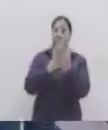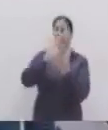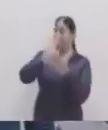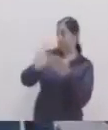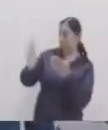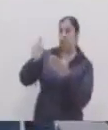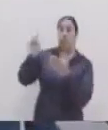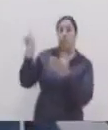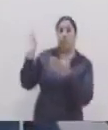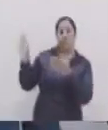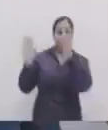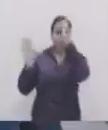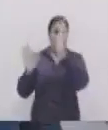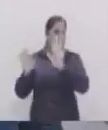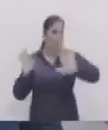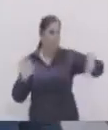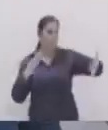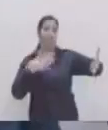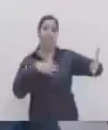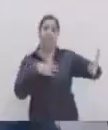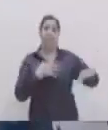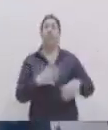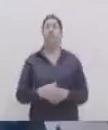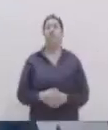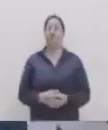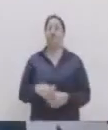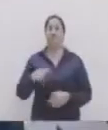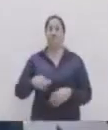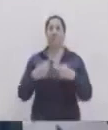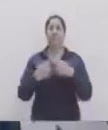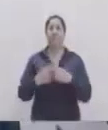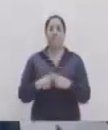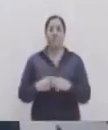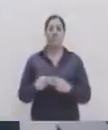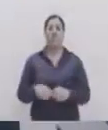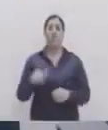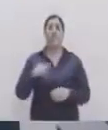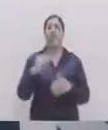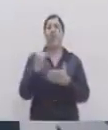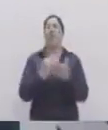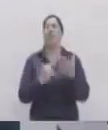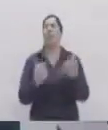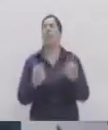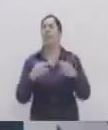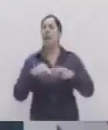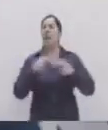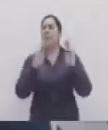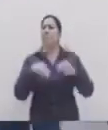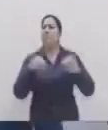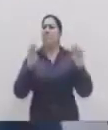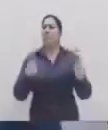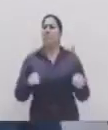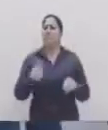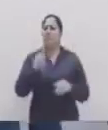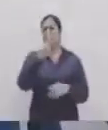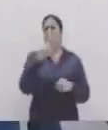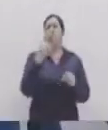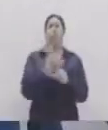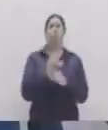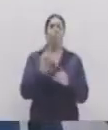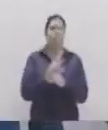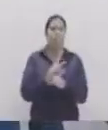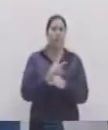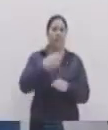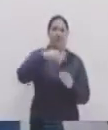lo decidirás. Entonces, iniciemos. Sí, comencemos. Para dibujar las montañas, tú vas a utilizar